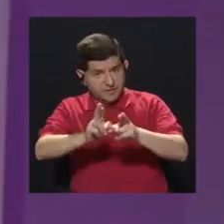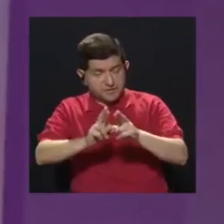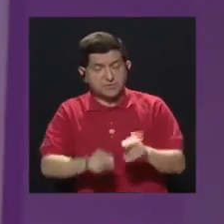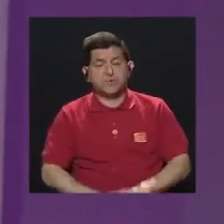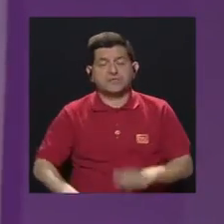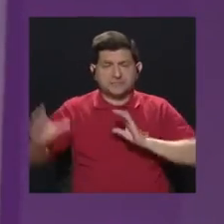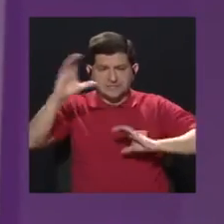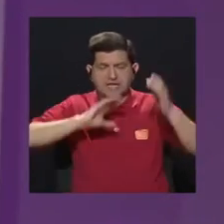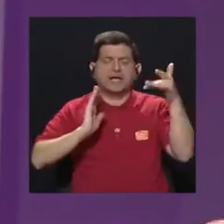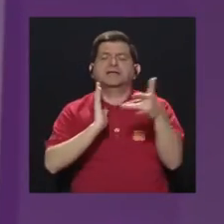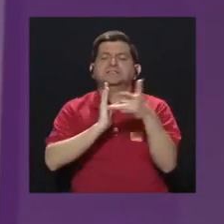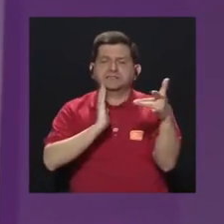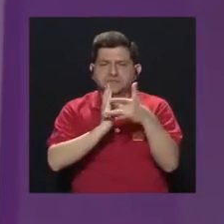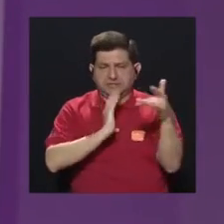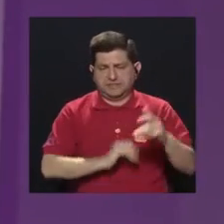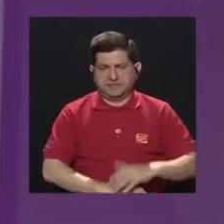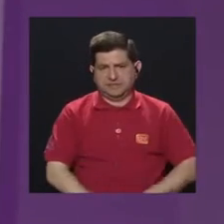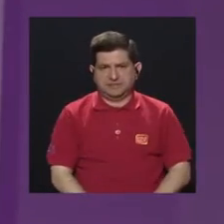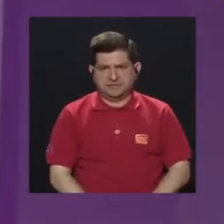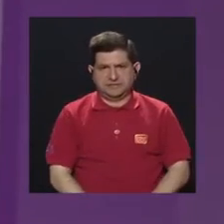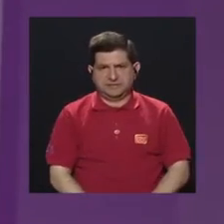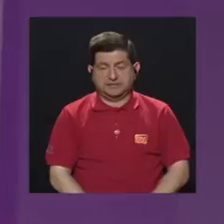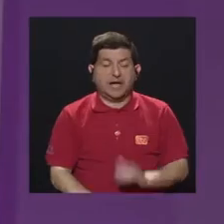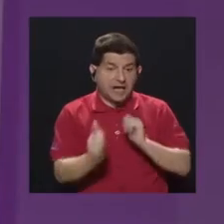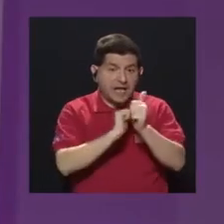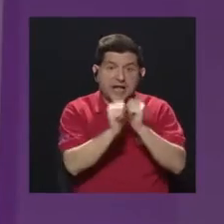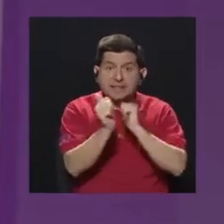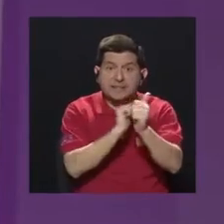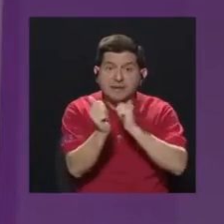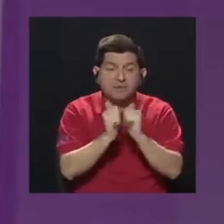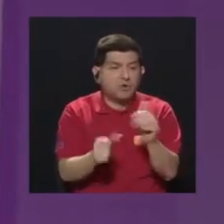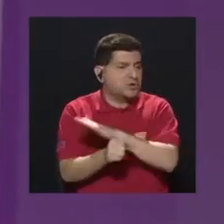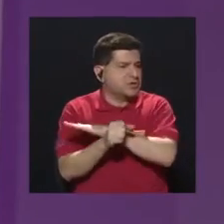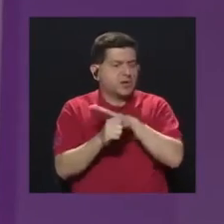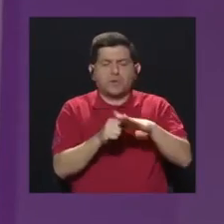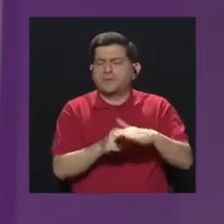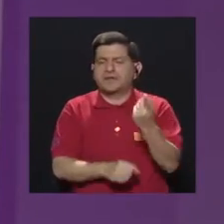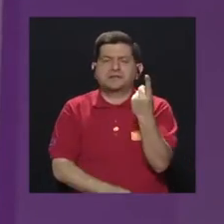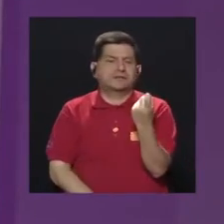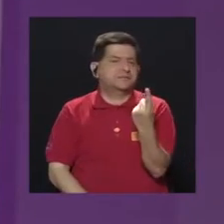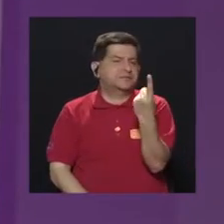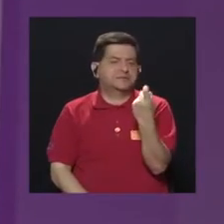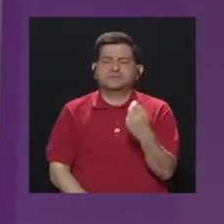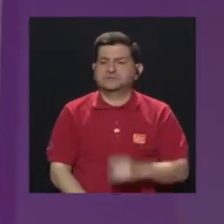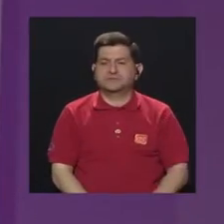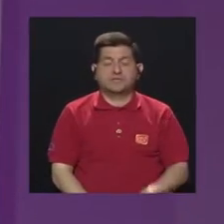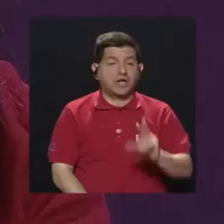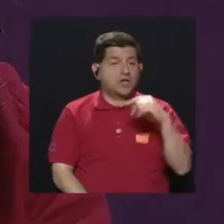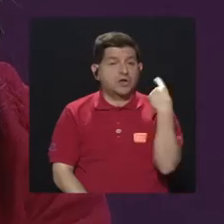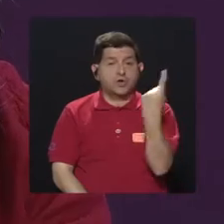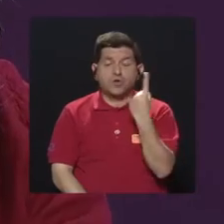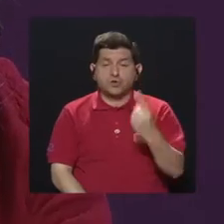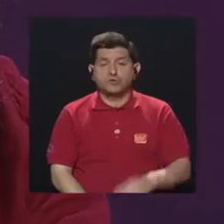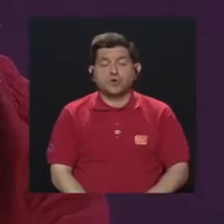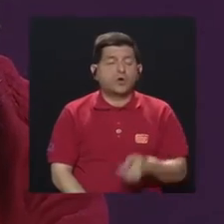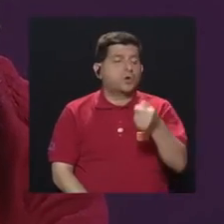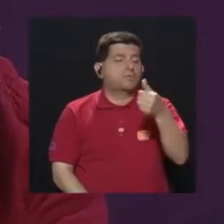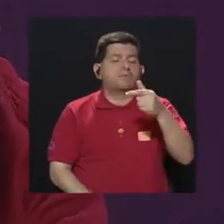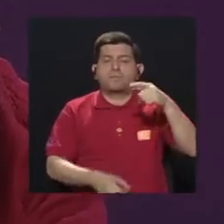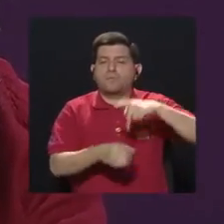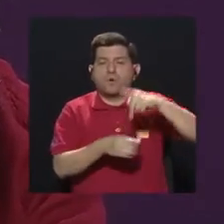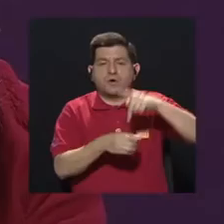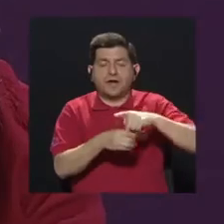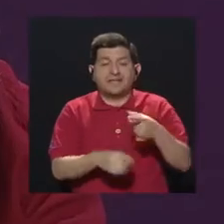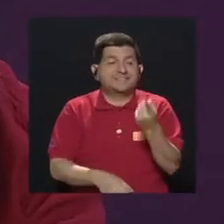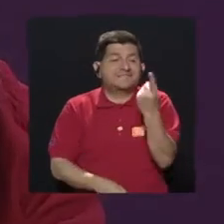ciencia y tecnología que bien puede para deportes estamos totalmente ausencias ausentes no solamente hay una baja participación sino